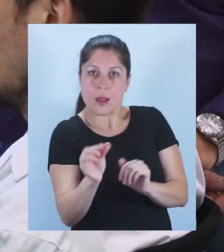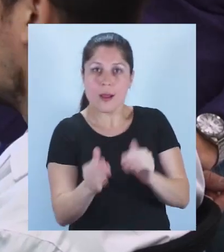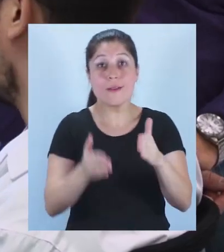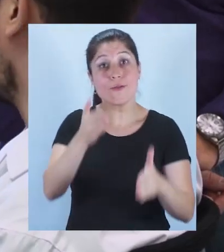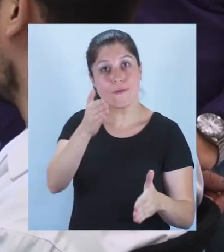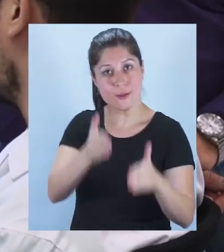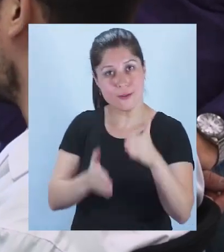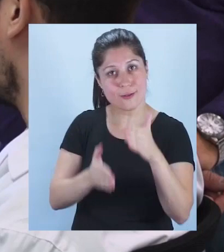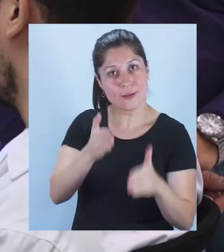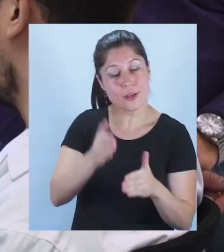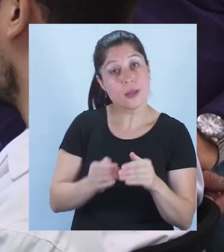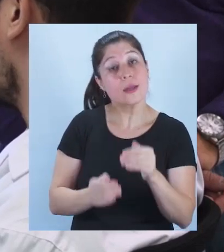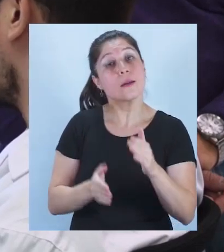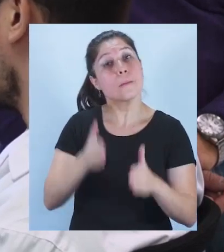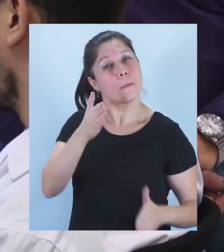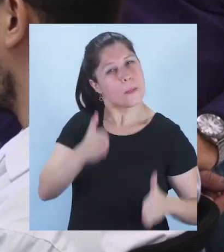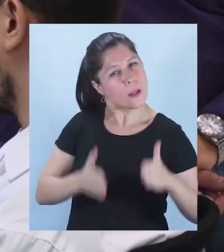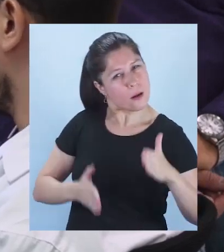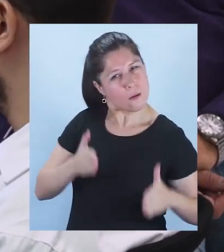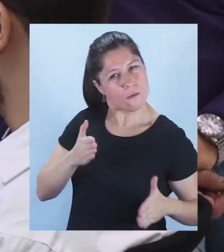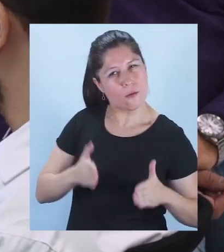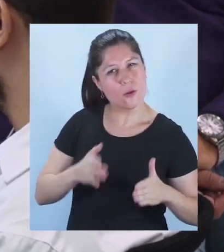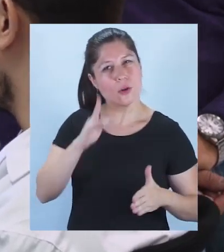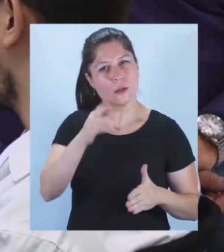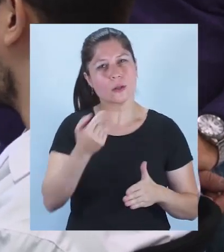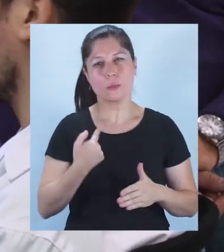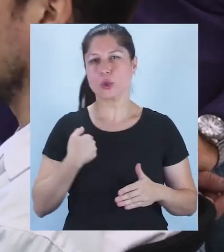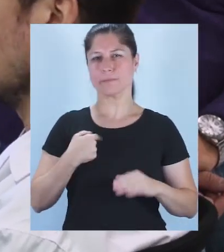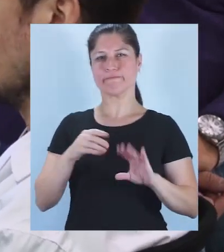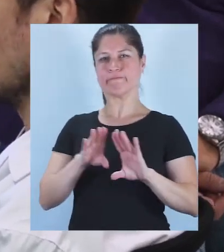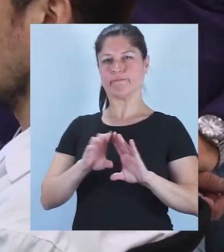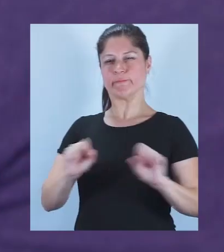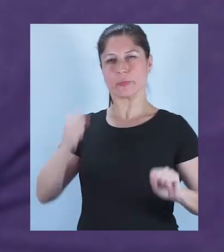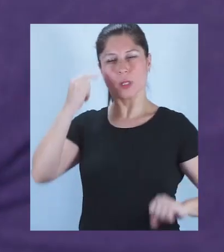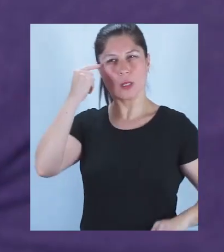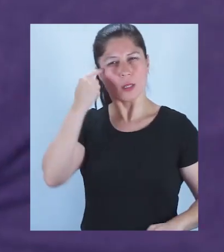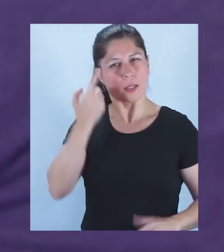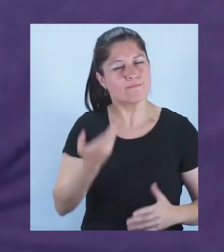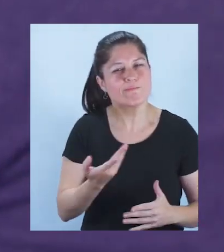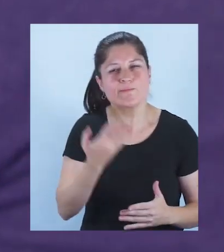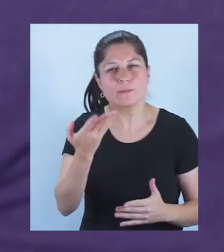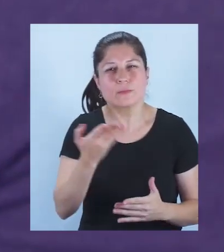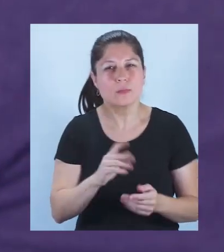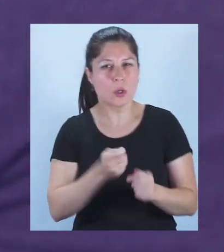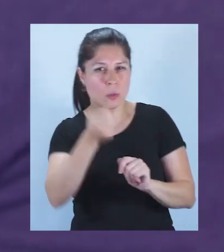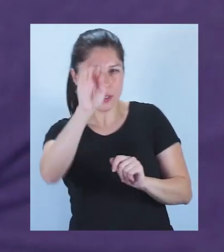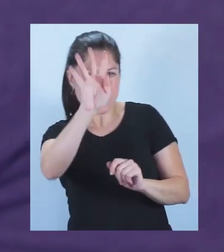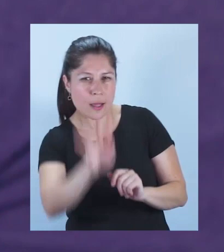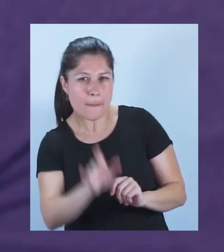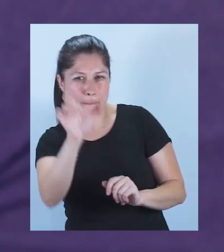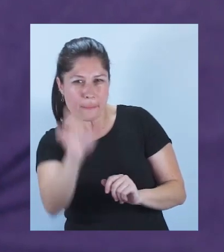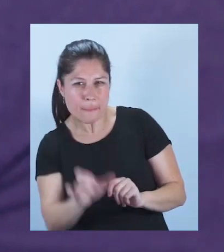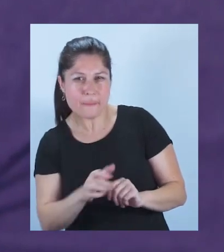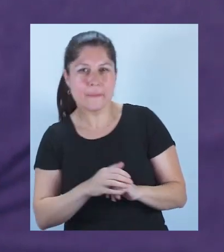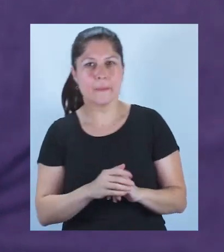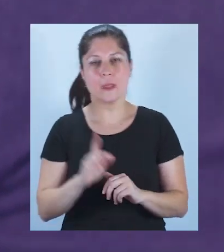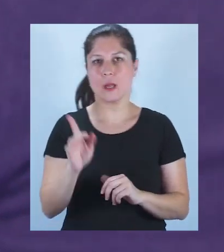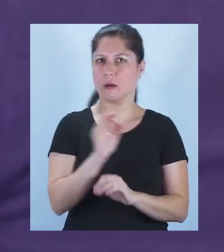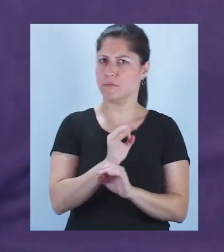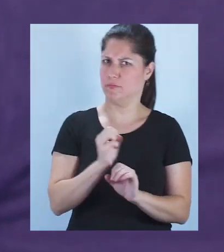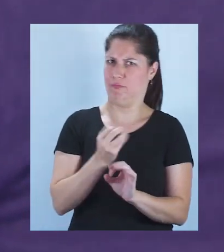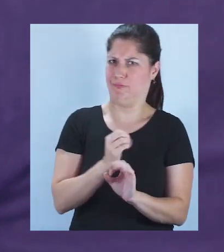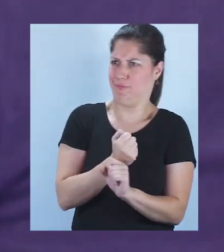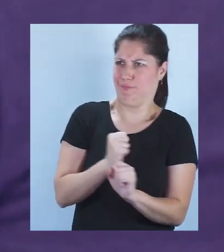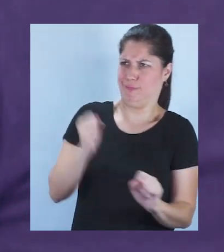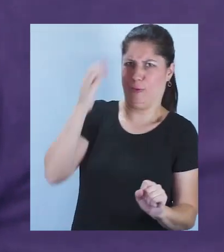robot y el robot eh toma decisiones. Puedes hacer un tracking de la persona. Wow. Yo nunca